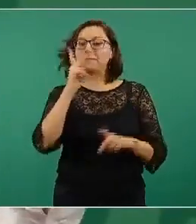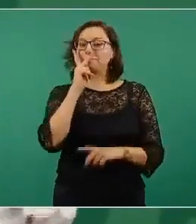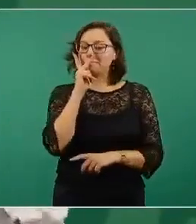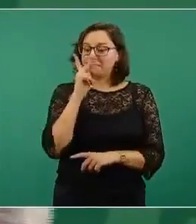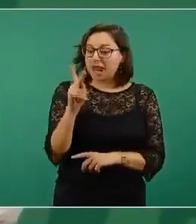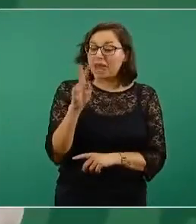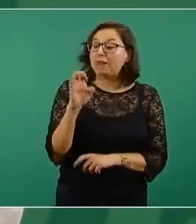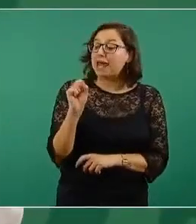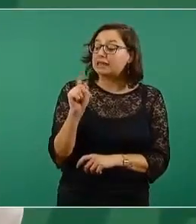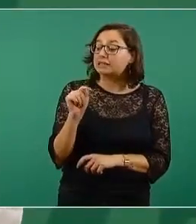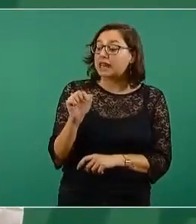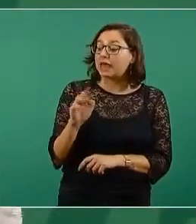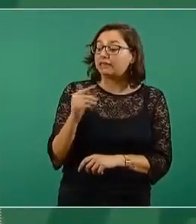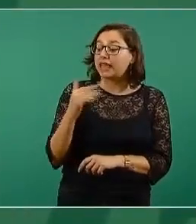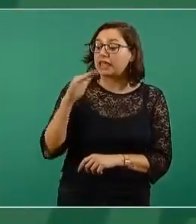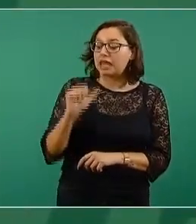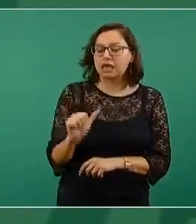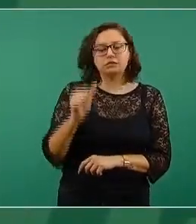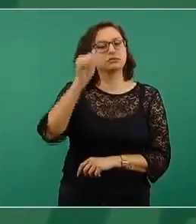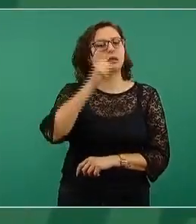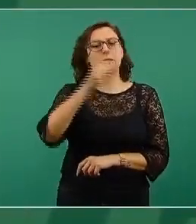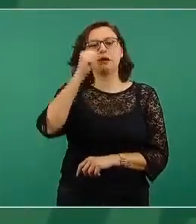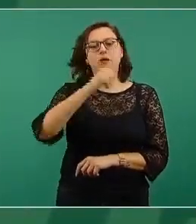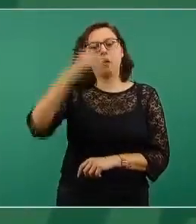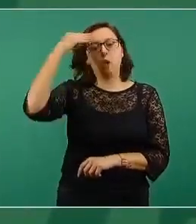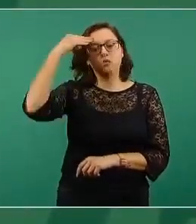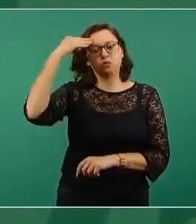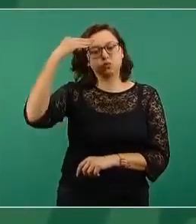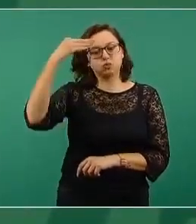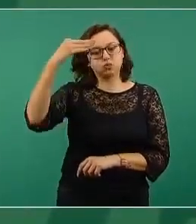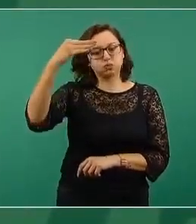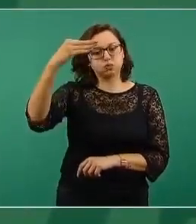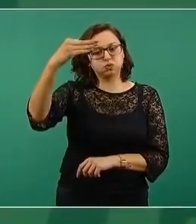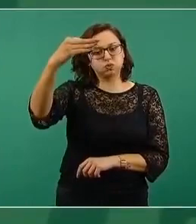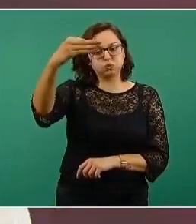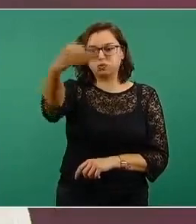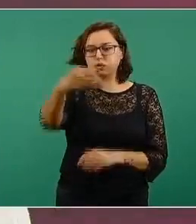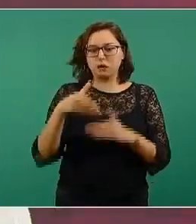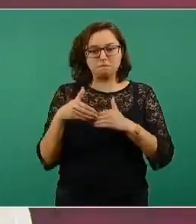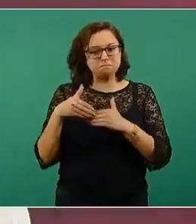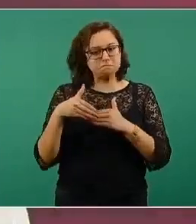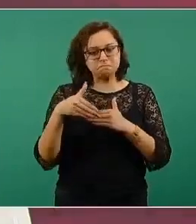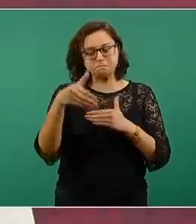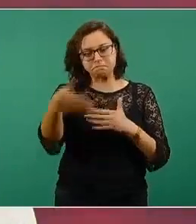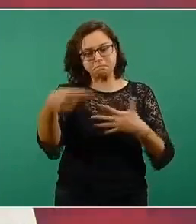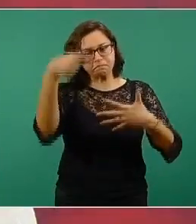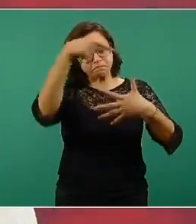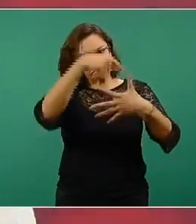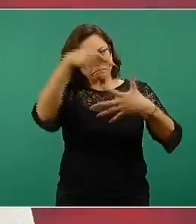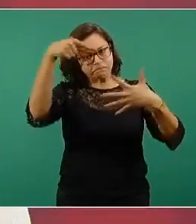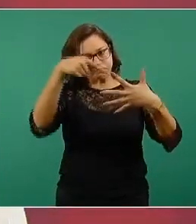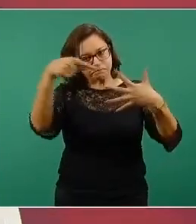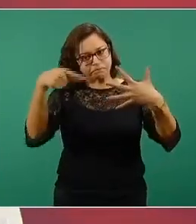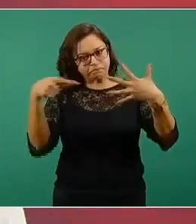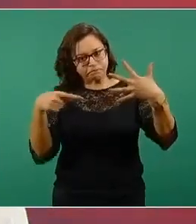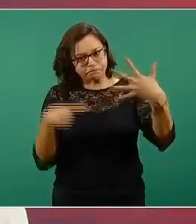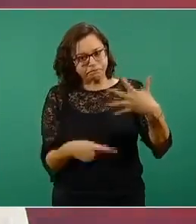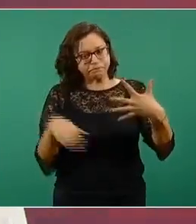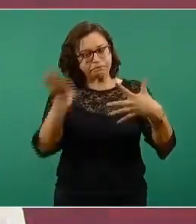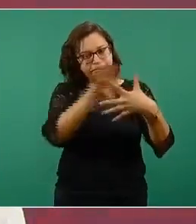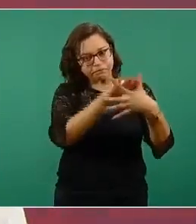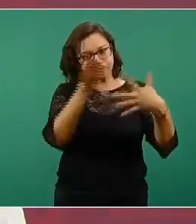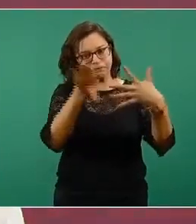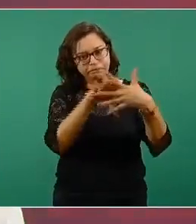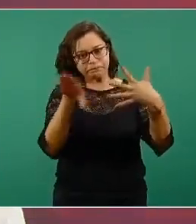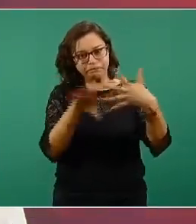es el largo plazo y tiene sus fases, sus etapas en donde se vacuna con un eje mayor de